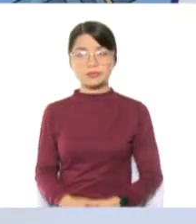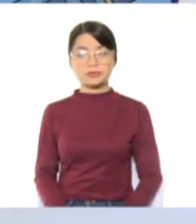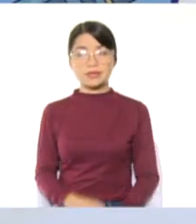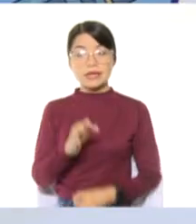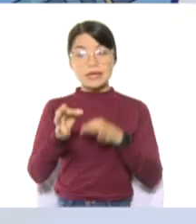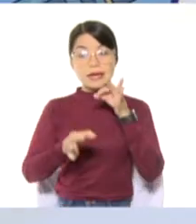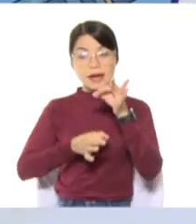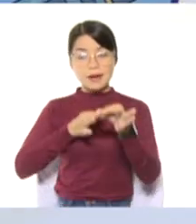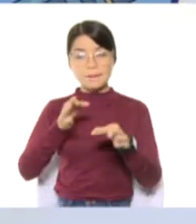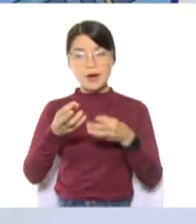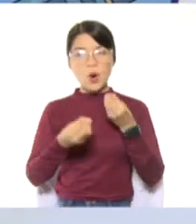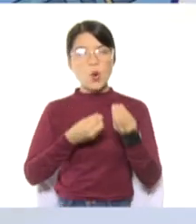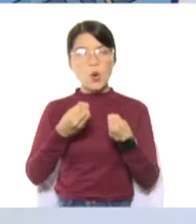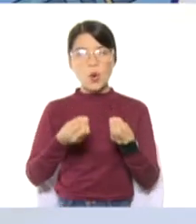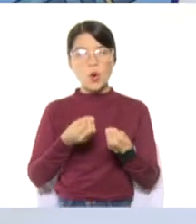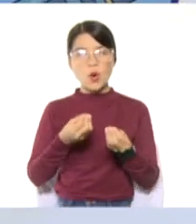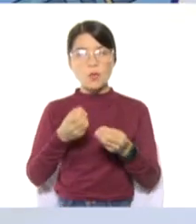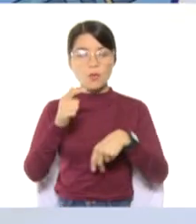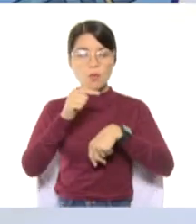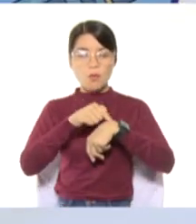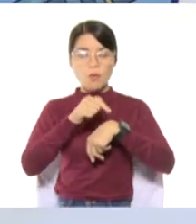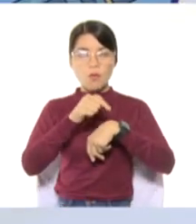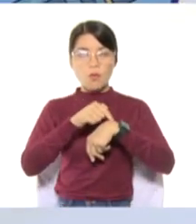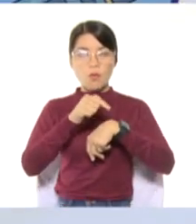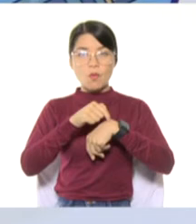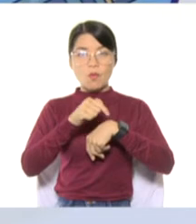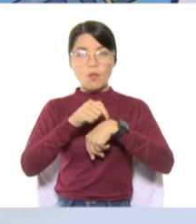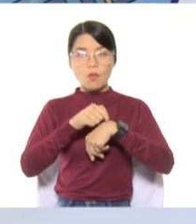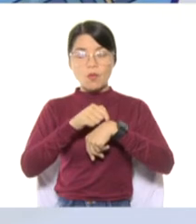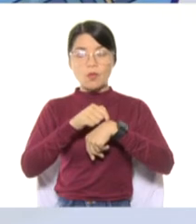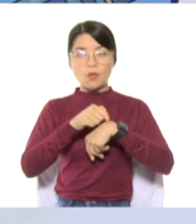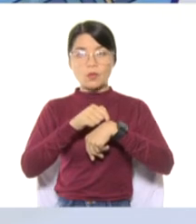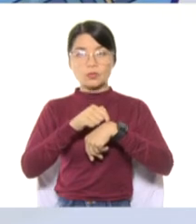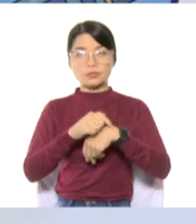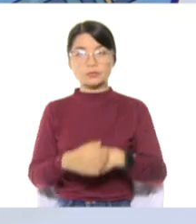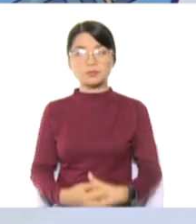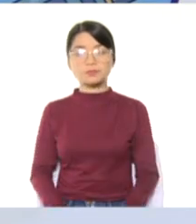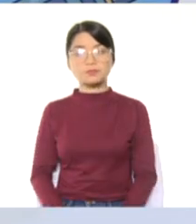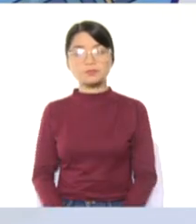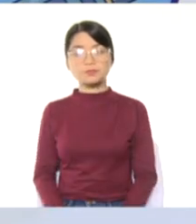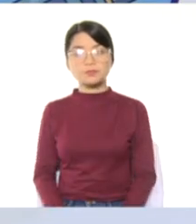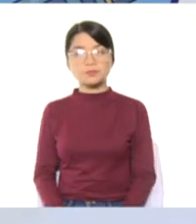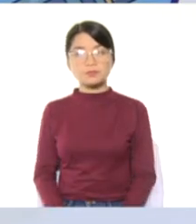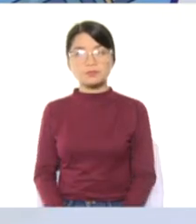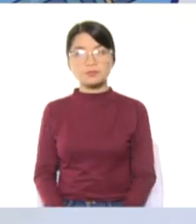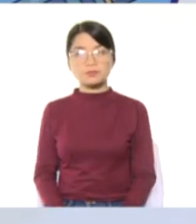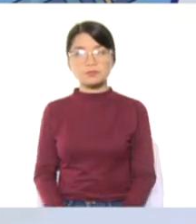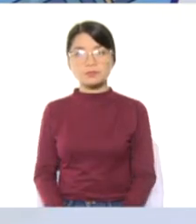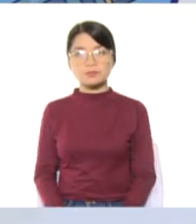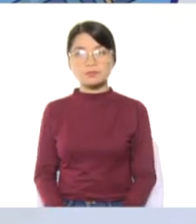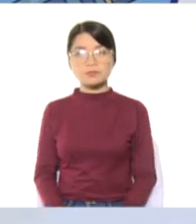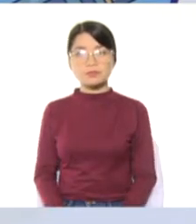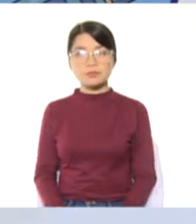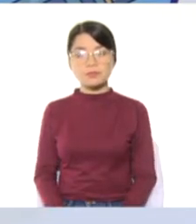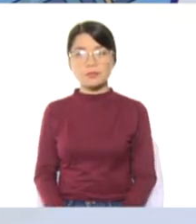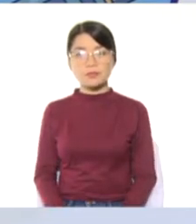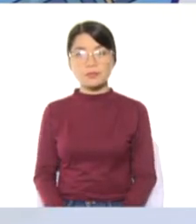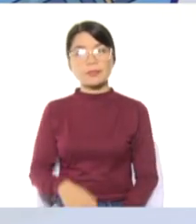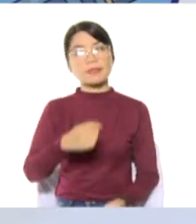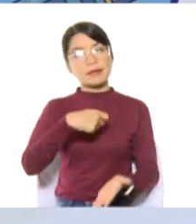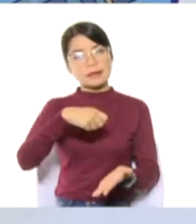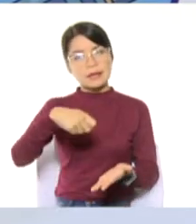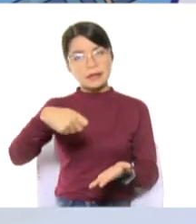siguiente sobre el to, ¿verdad? Para que vayamos adelantando, no hay problema. Practiquen, escriban algunas